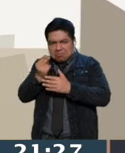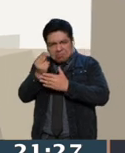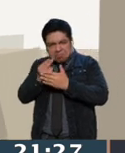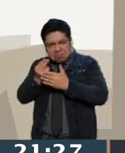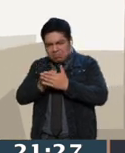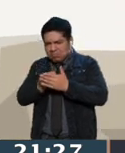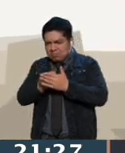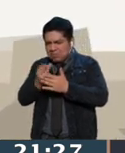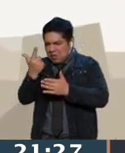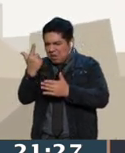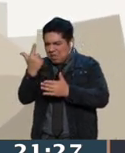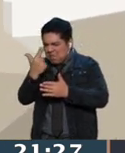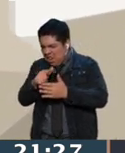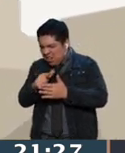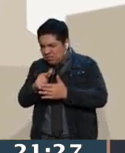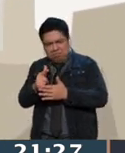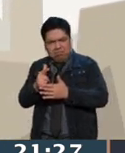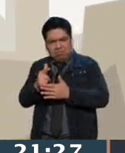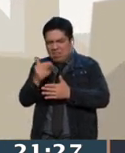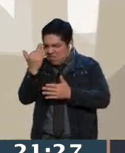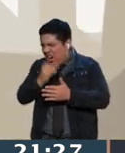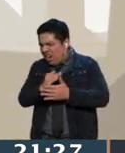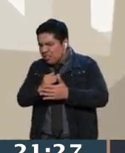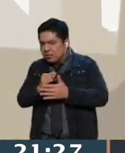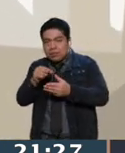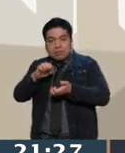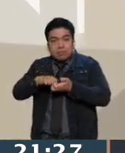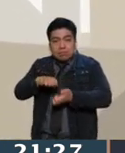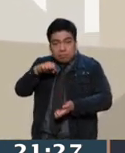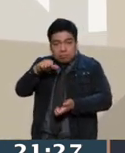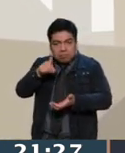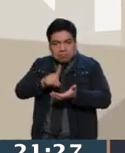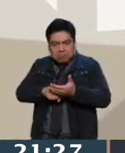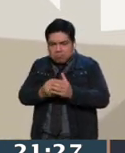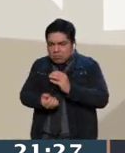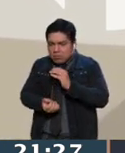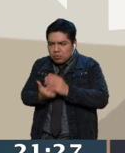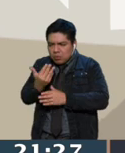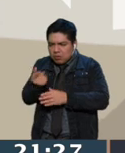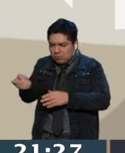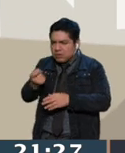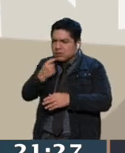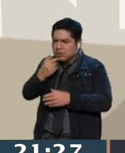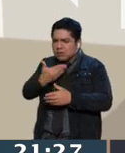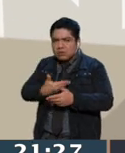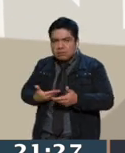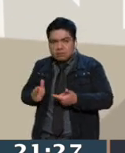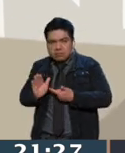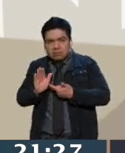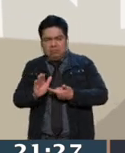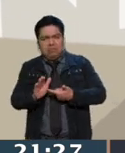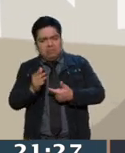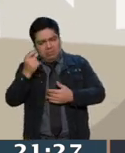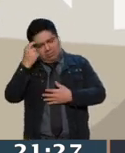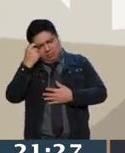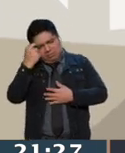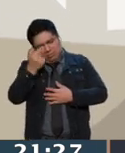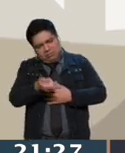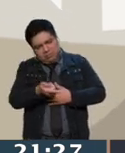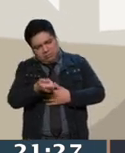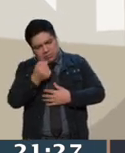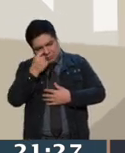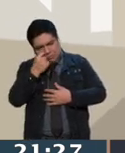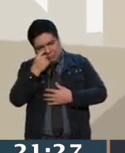falsa nueva constitución que dicen va a proponer el presidente Andrés Manuel López Obrador, y en la que se